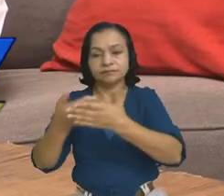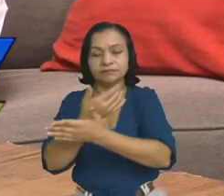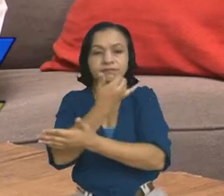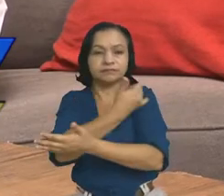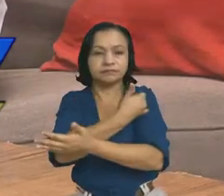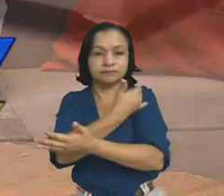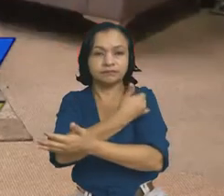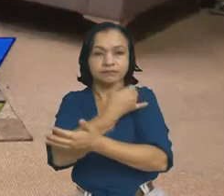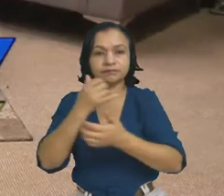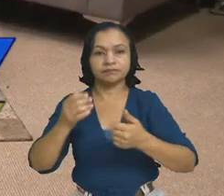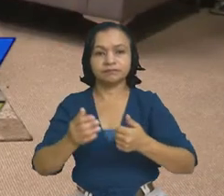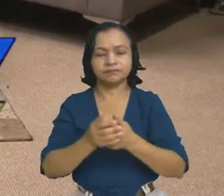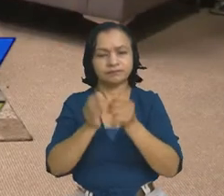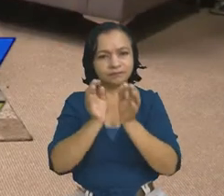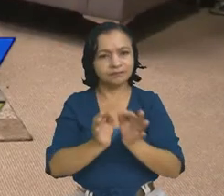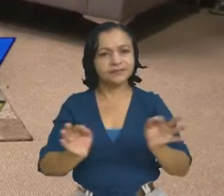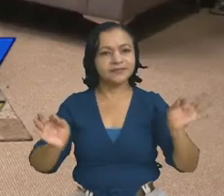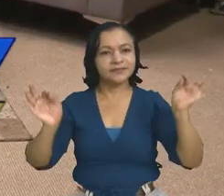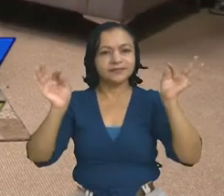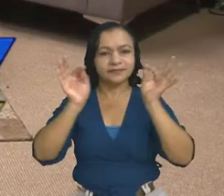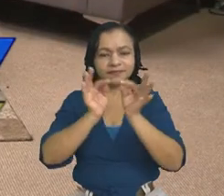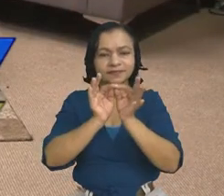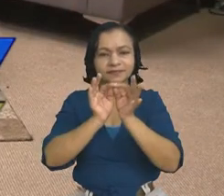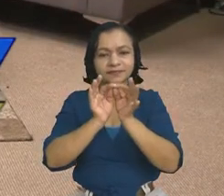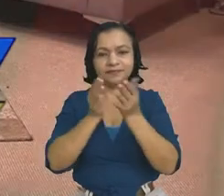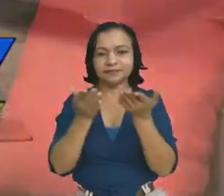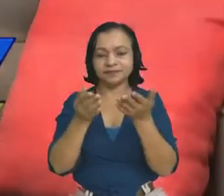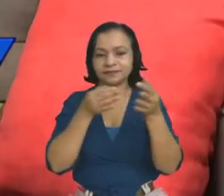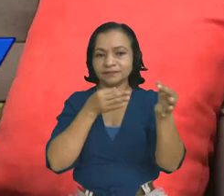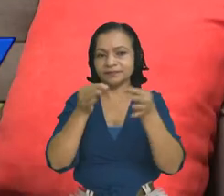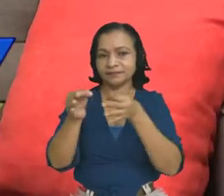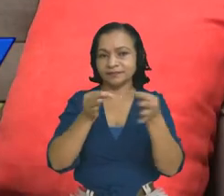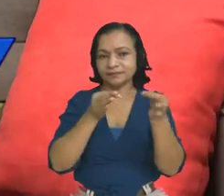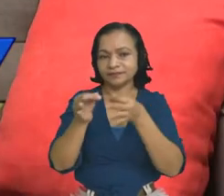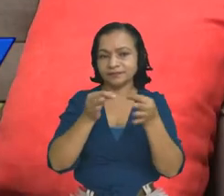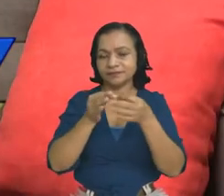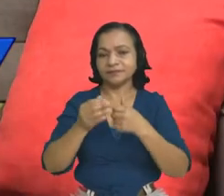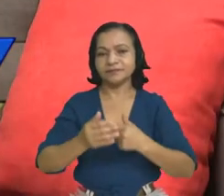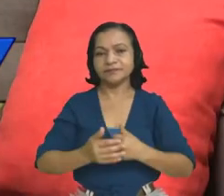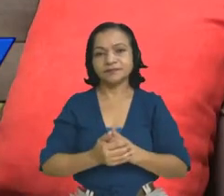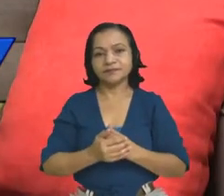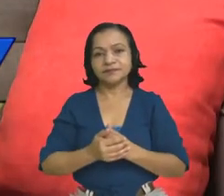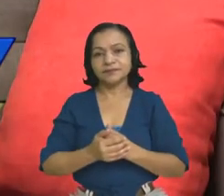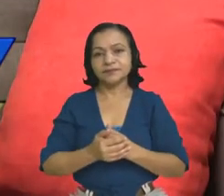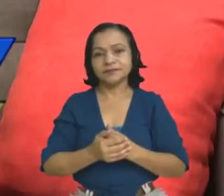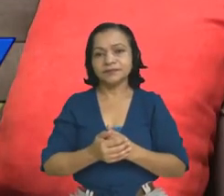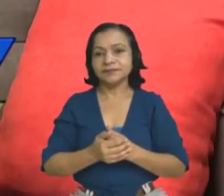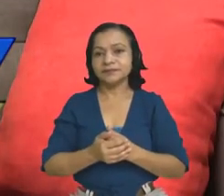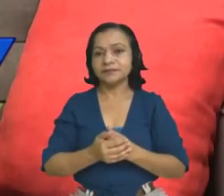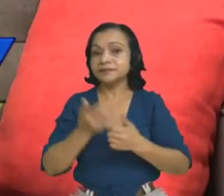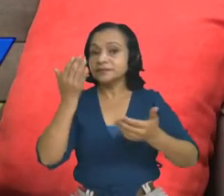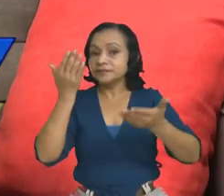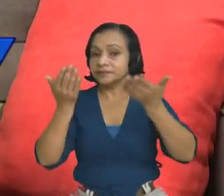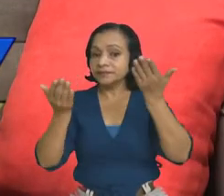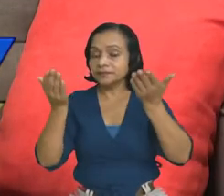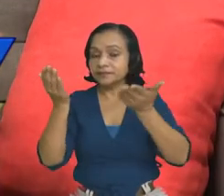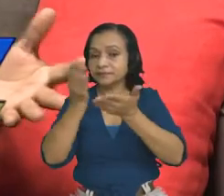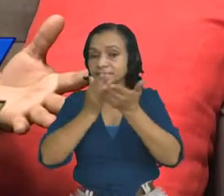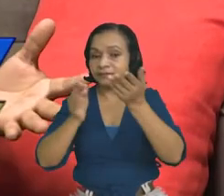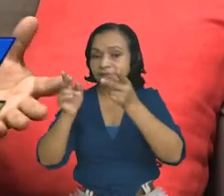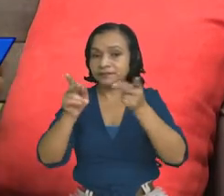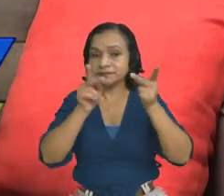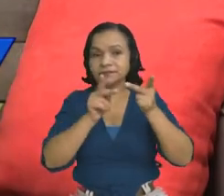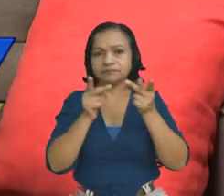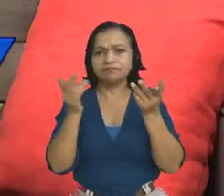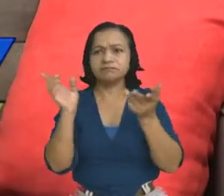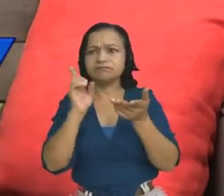hospital. Muy importante ese dato, ¿no?, que nos da, porque también pues de repente nuestra población, ¿no?, ¿y ahora dónde voy a